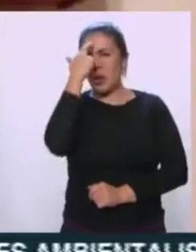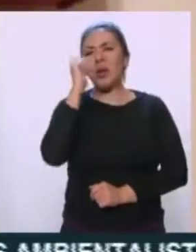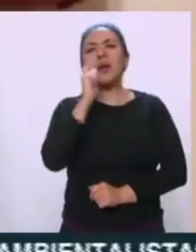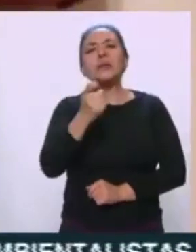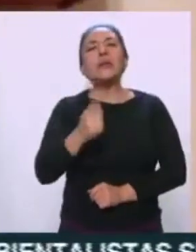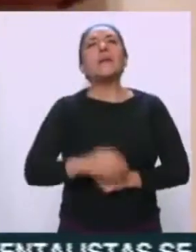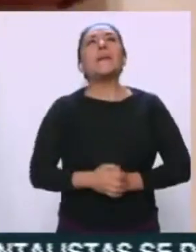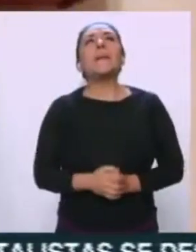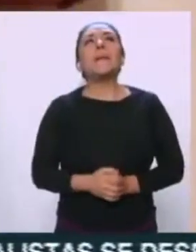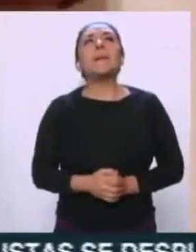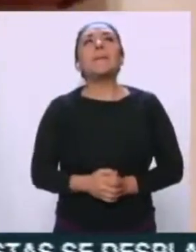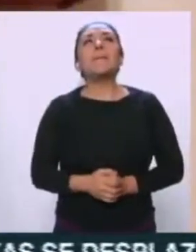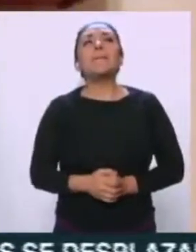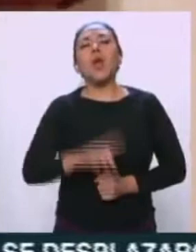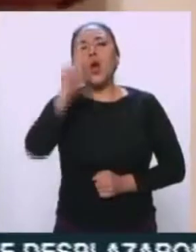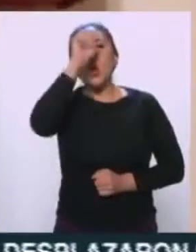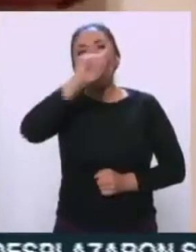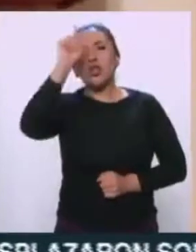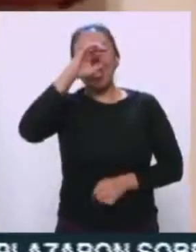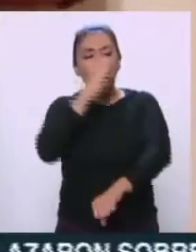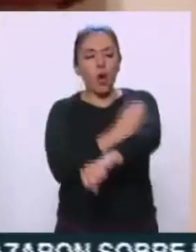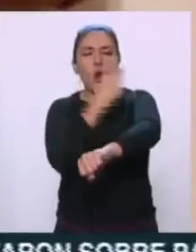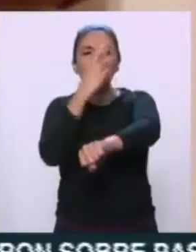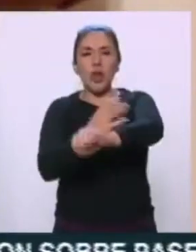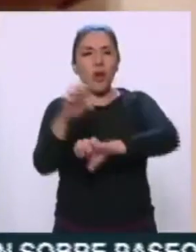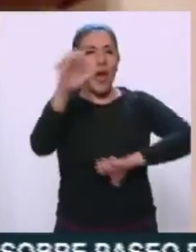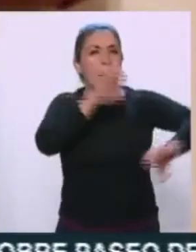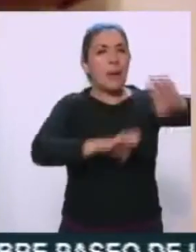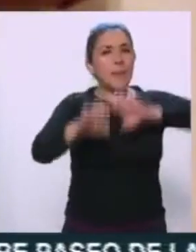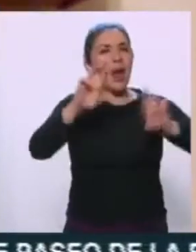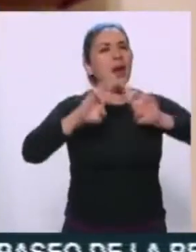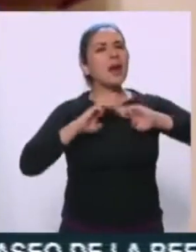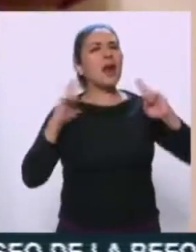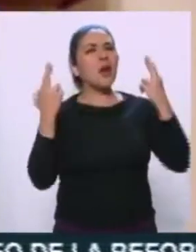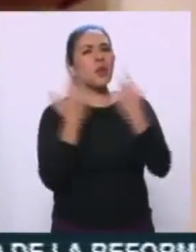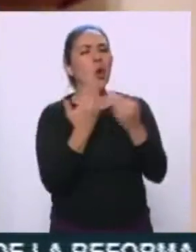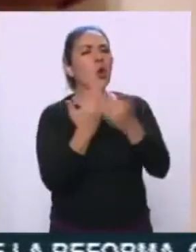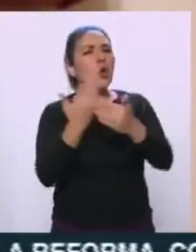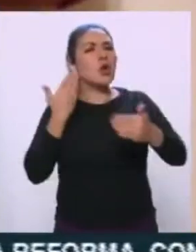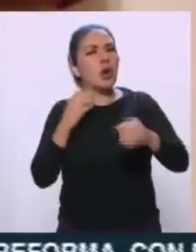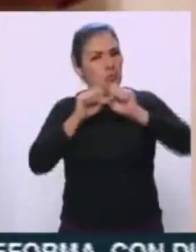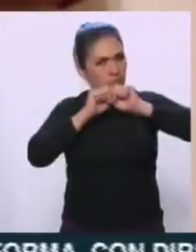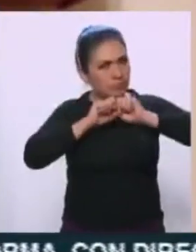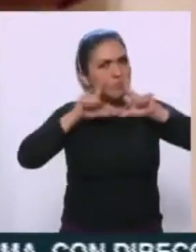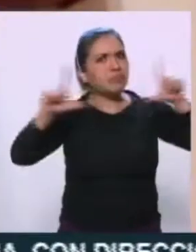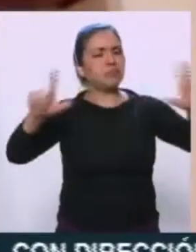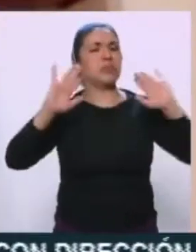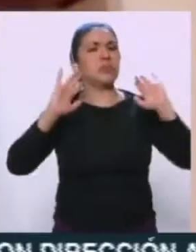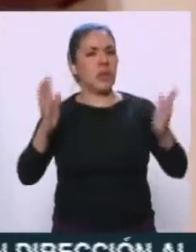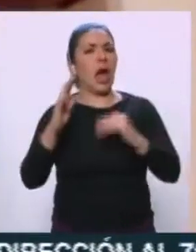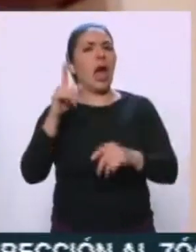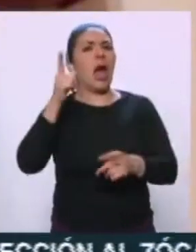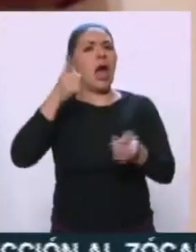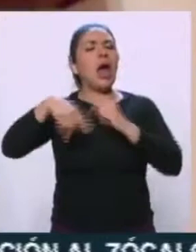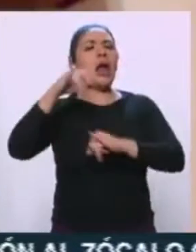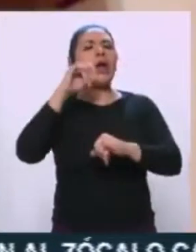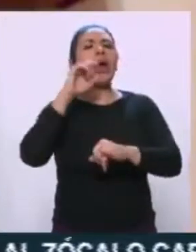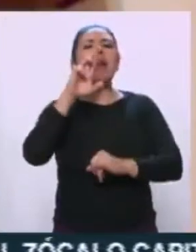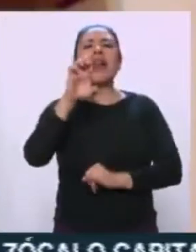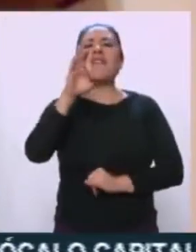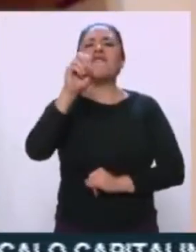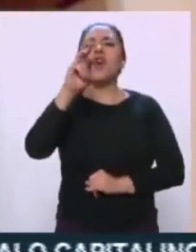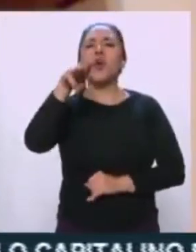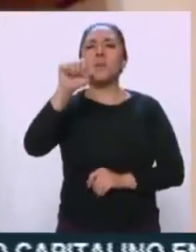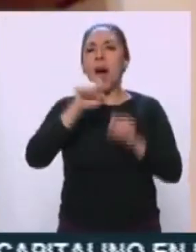el de el Consejo Coordinador Empresarial, la reunión que se transmitió por el portal de